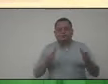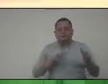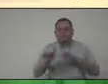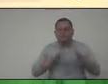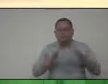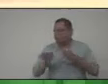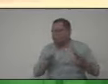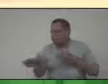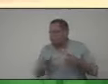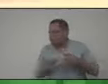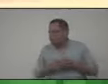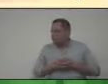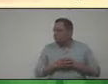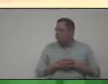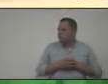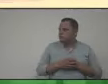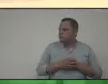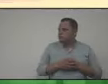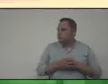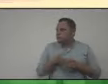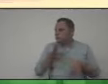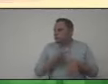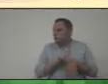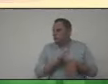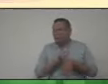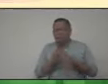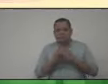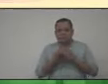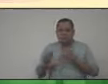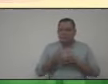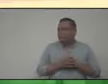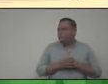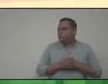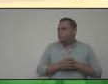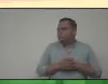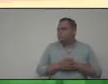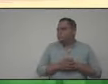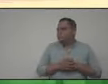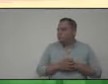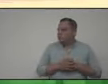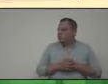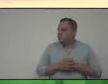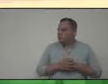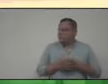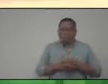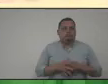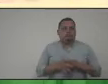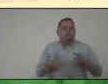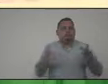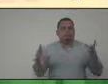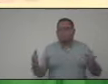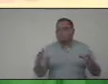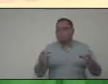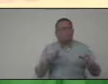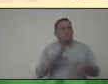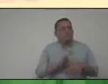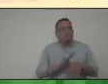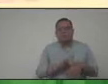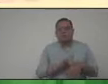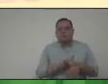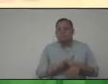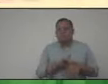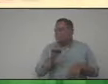domiciliario, en consulta externa, entonces se nos desbordó la consulta, se